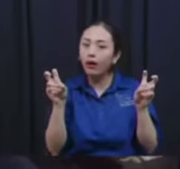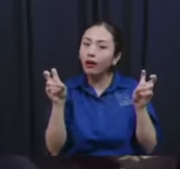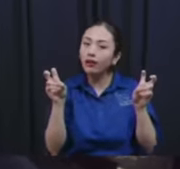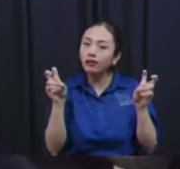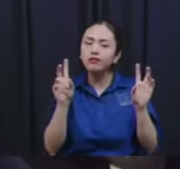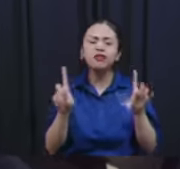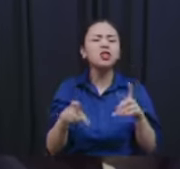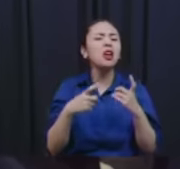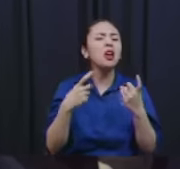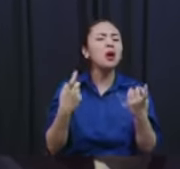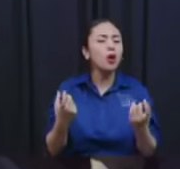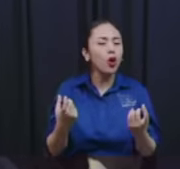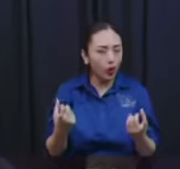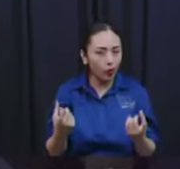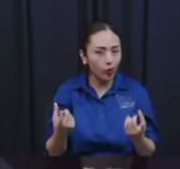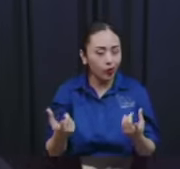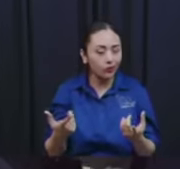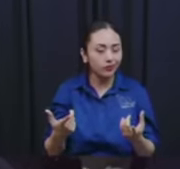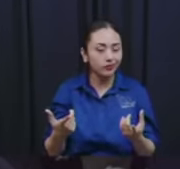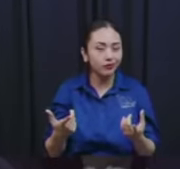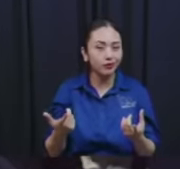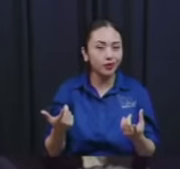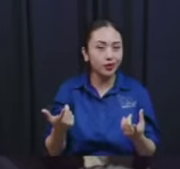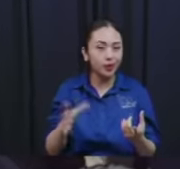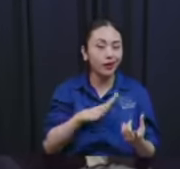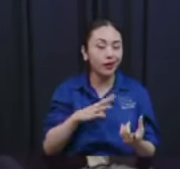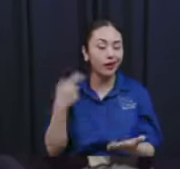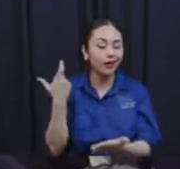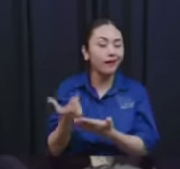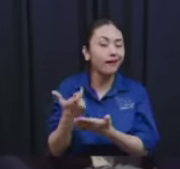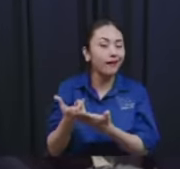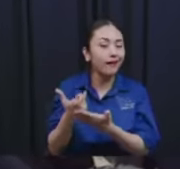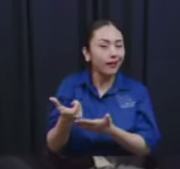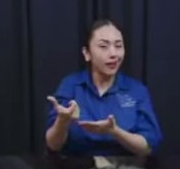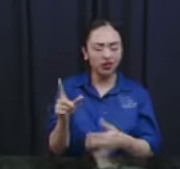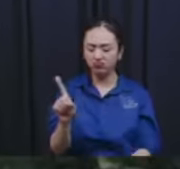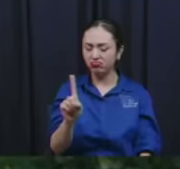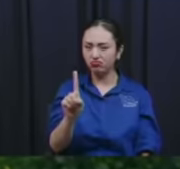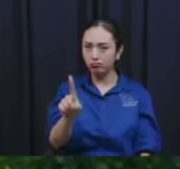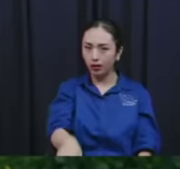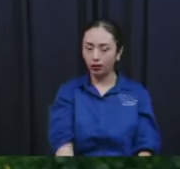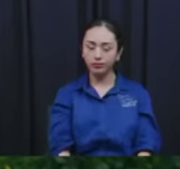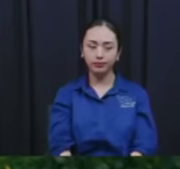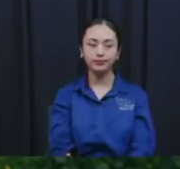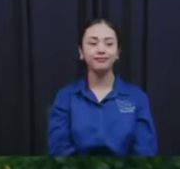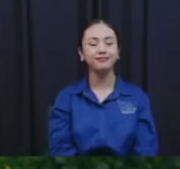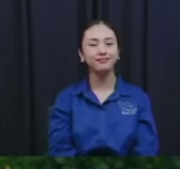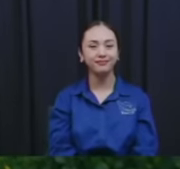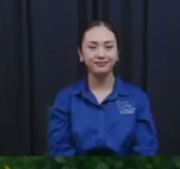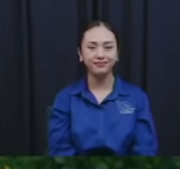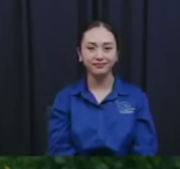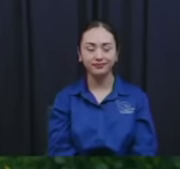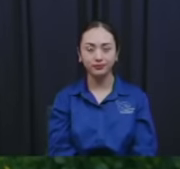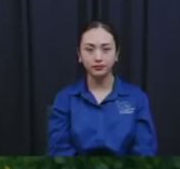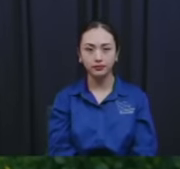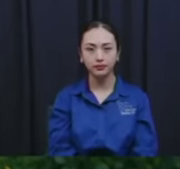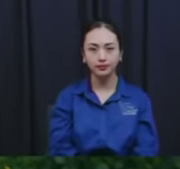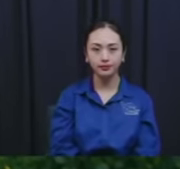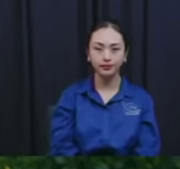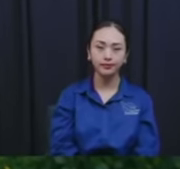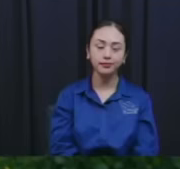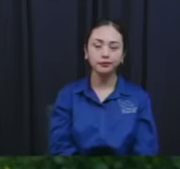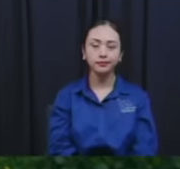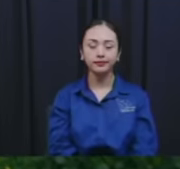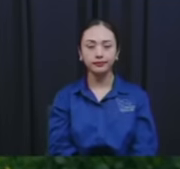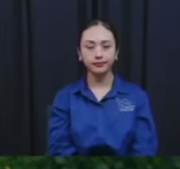pasos Pero eso no lo manejo tendría que invitarle a algún algún hermanito que venga a